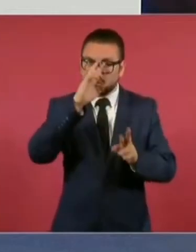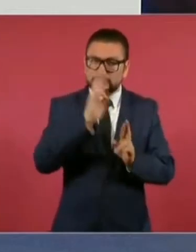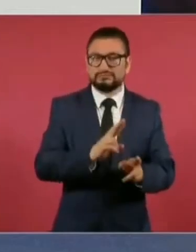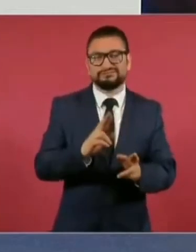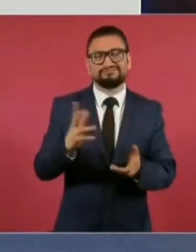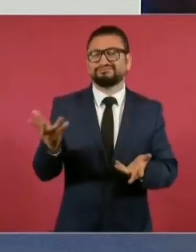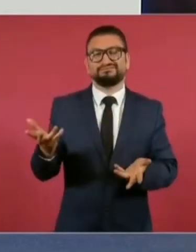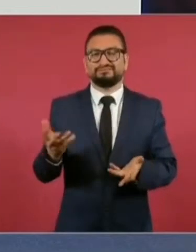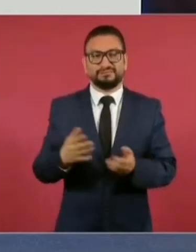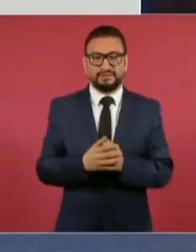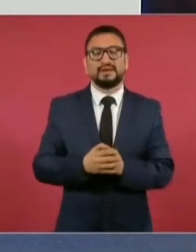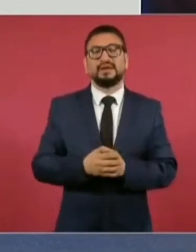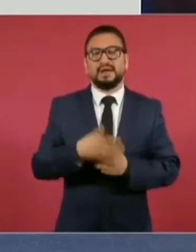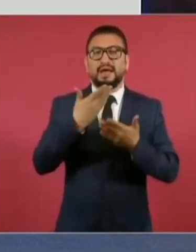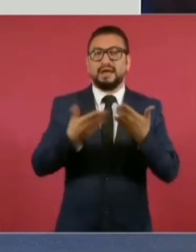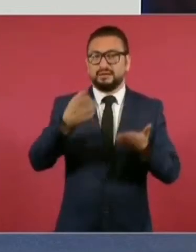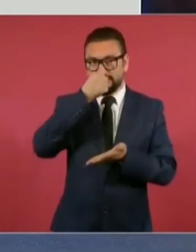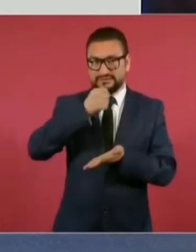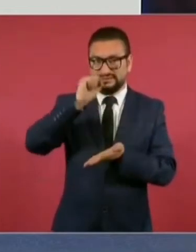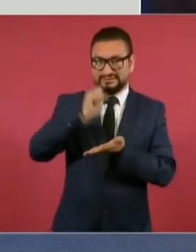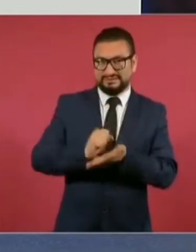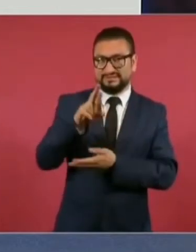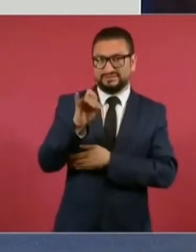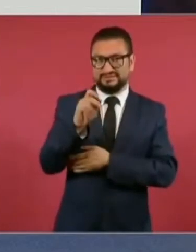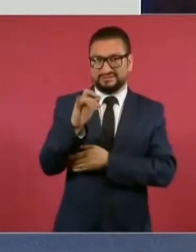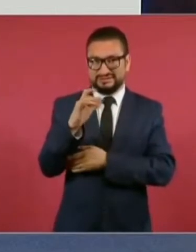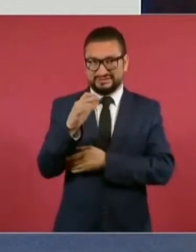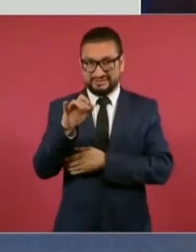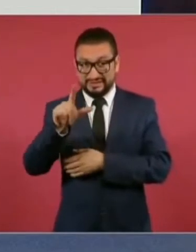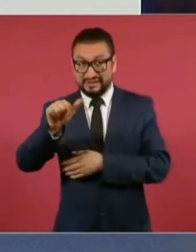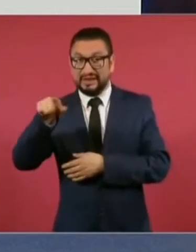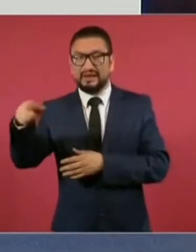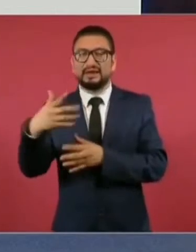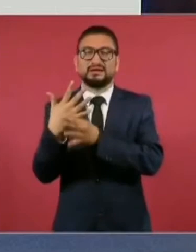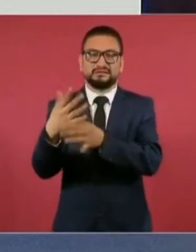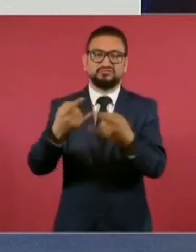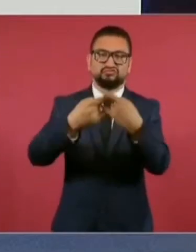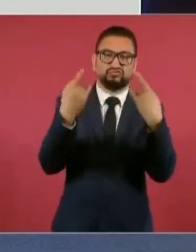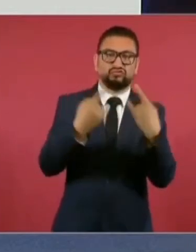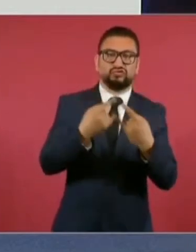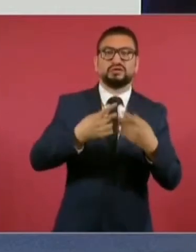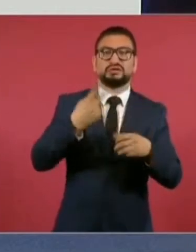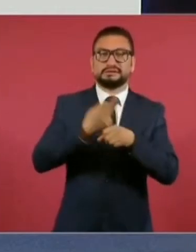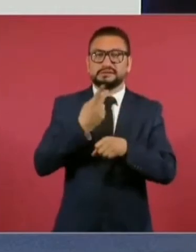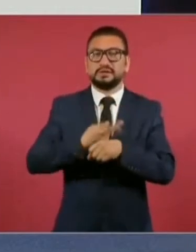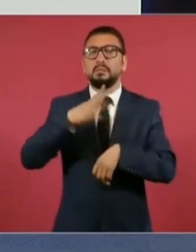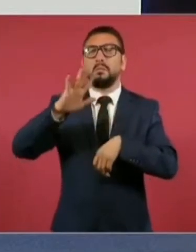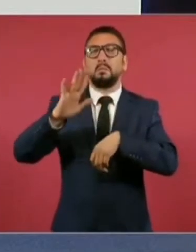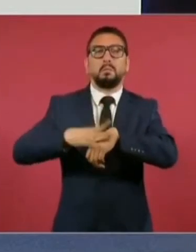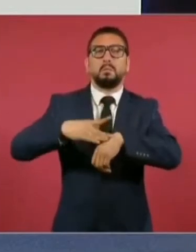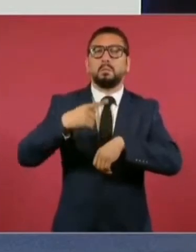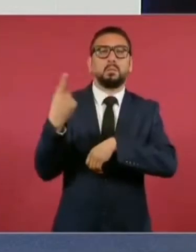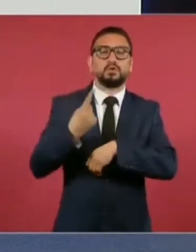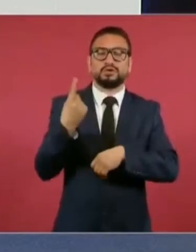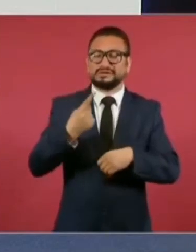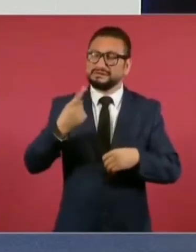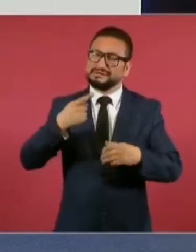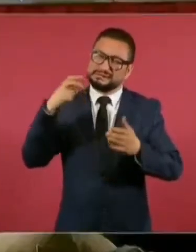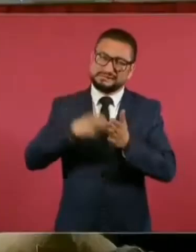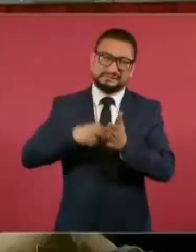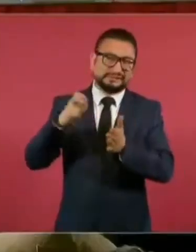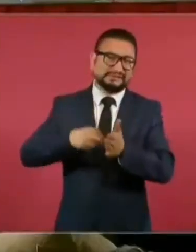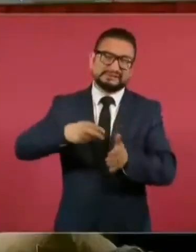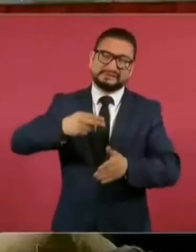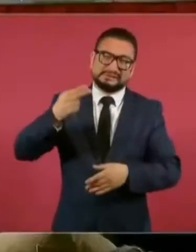Ahora vamos a escuchar a la secretaria Rosy Isela todos los casos que dan cuenta del por qué la necesidad de